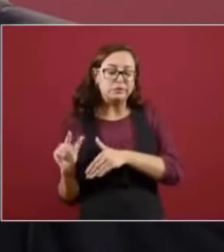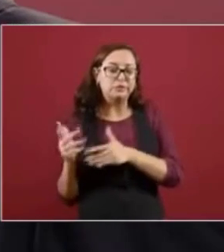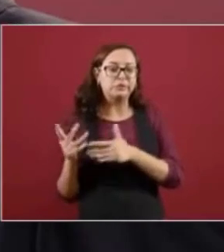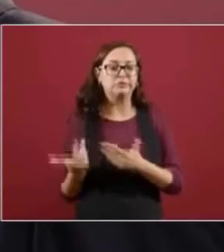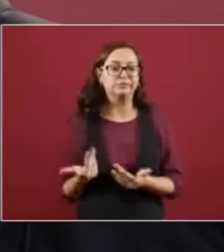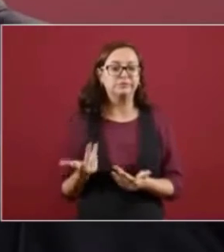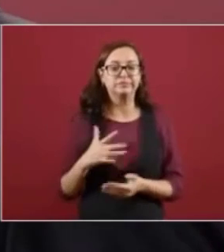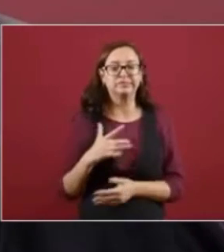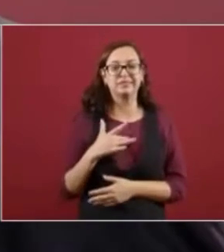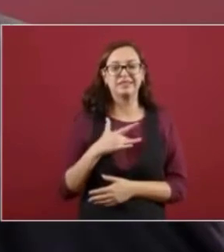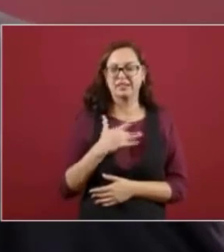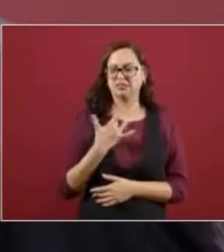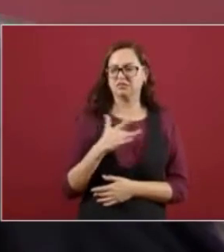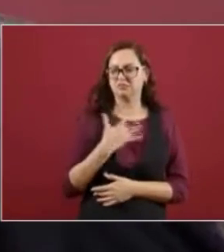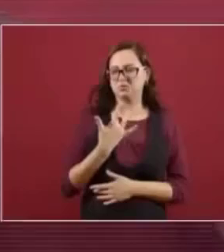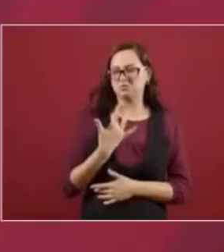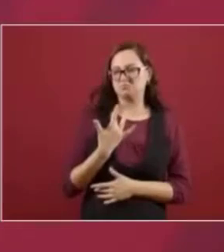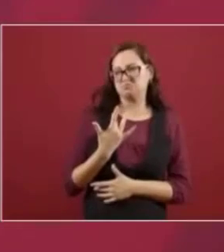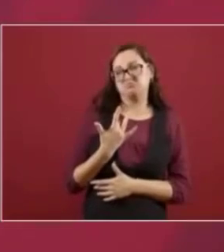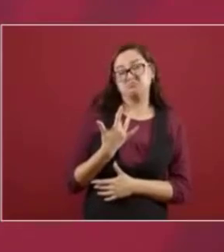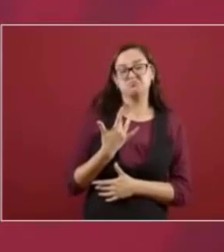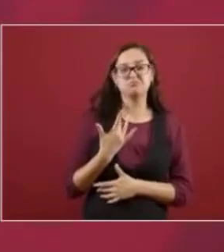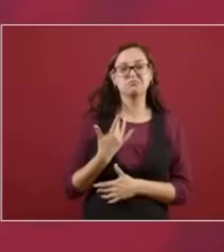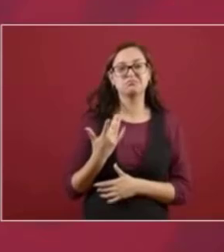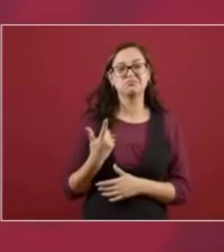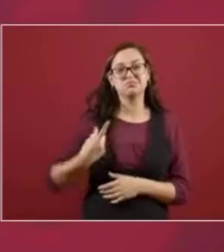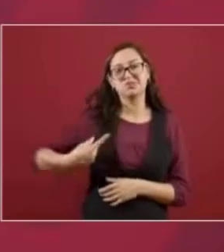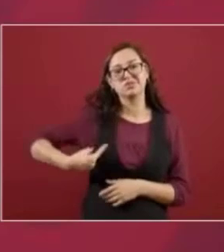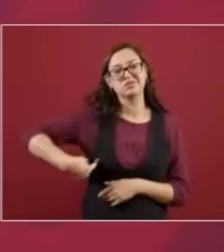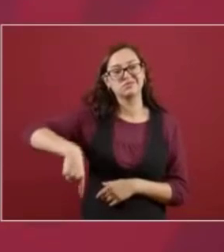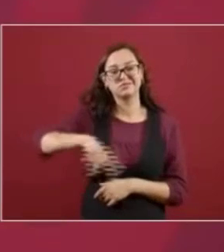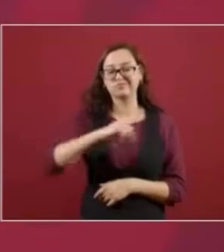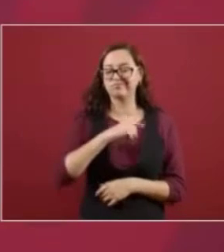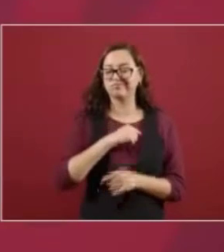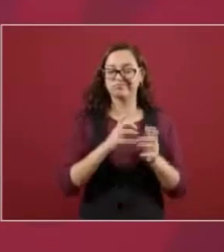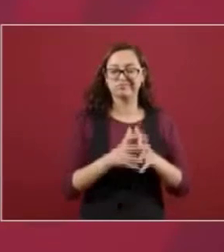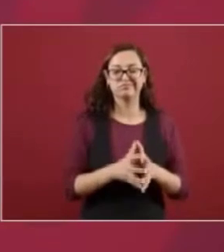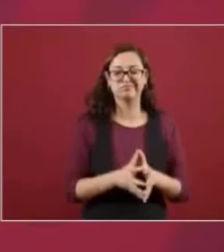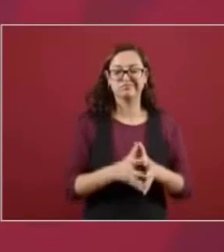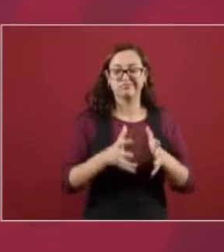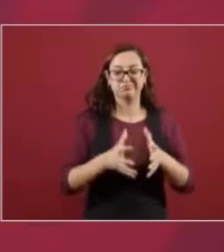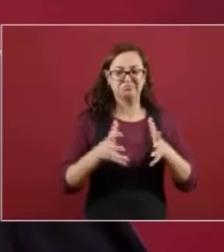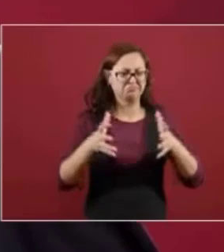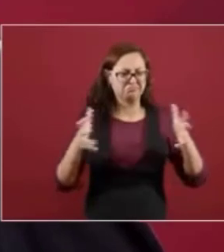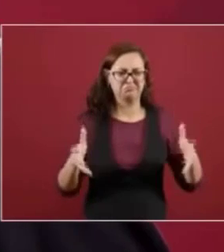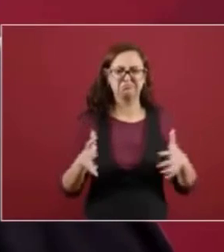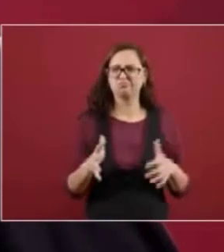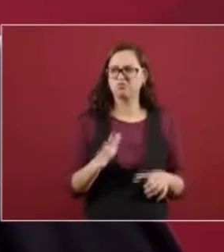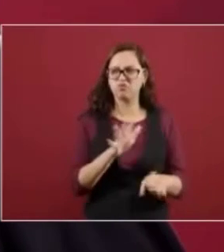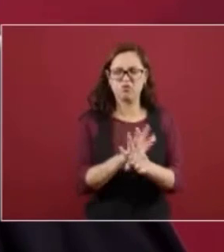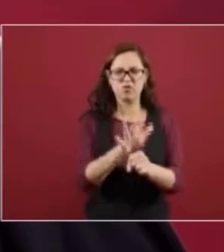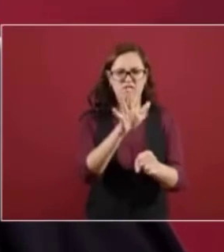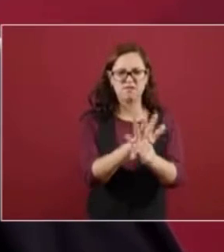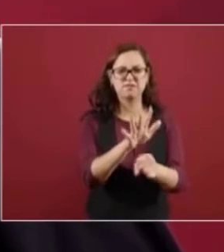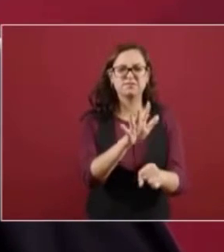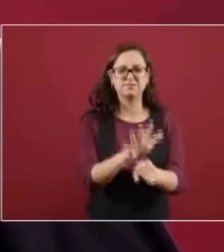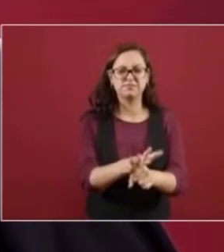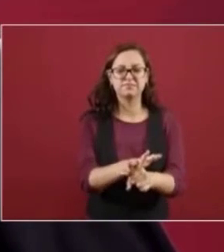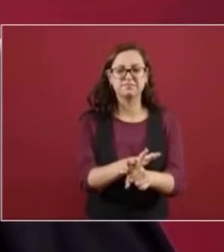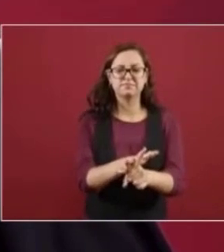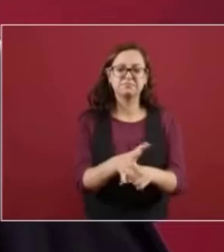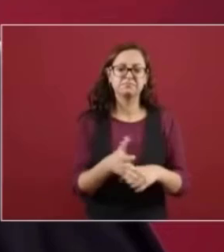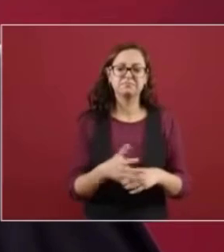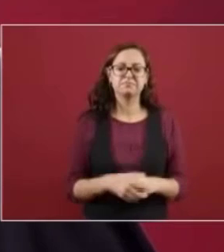que vamos a crecer como se estima en